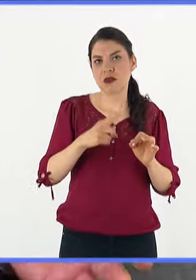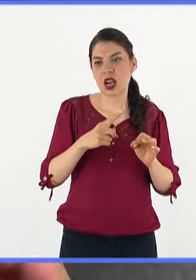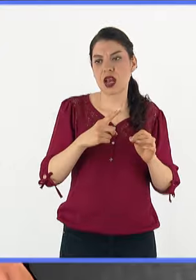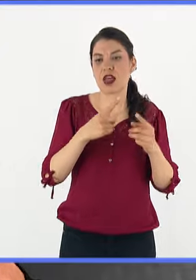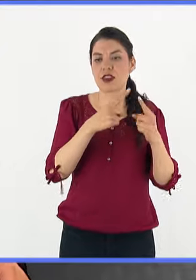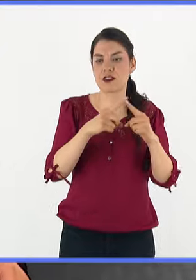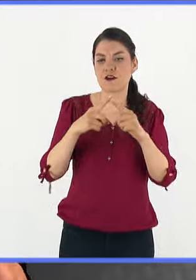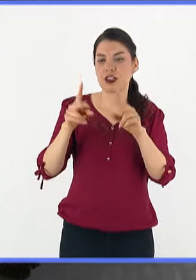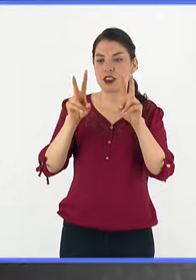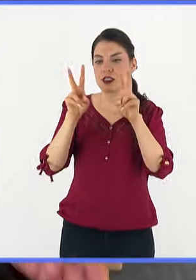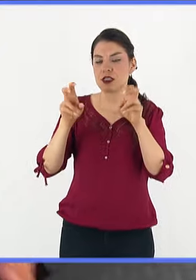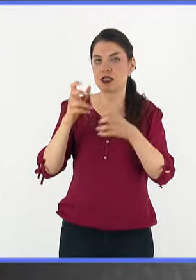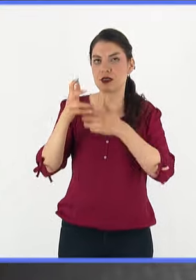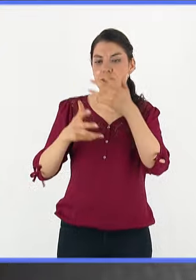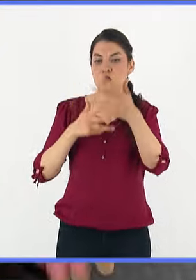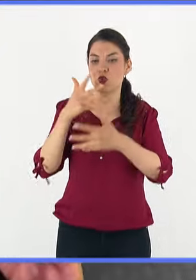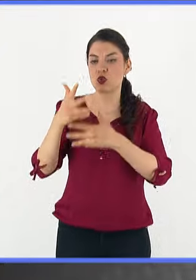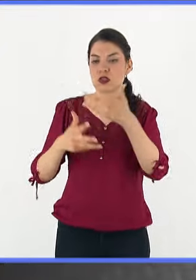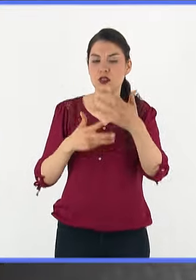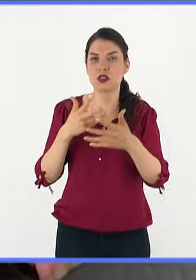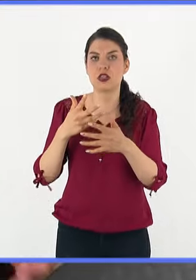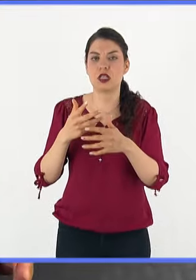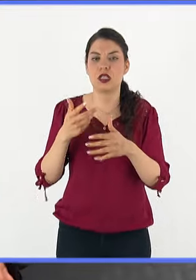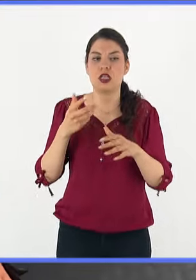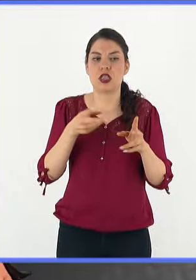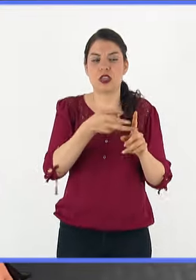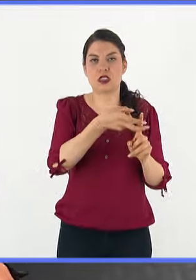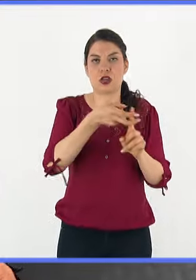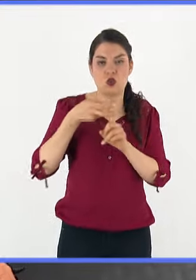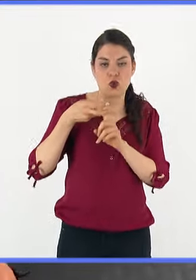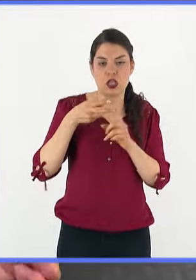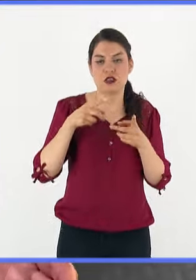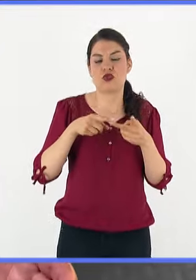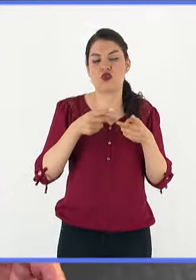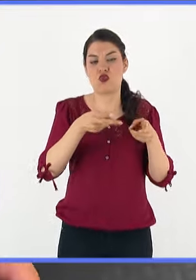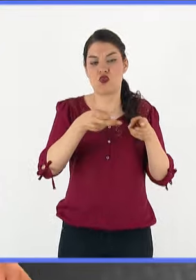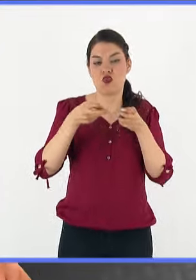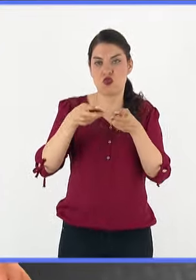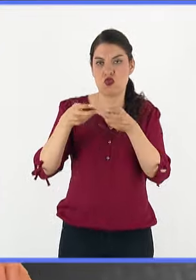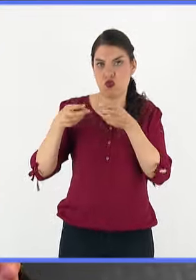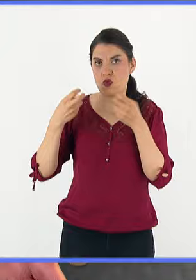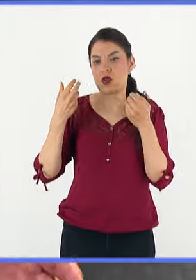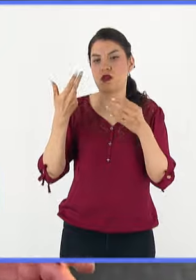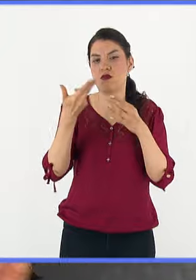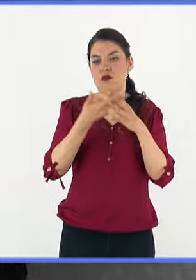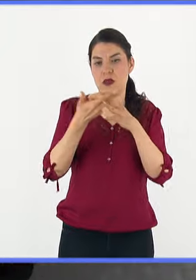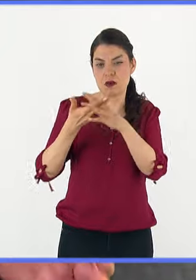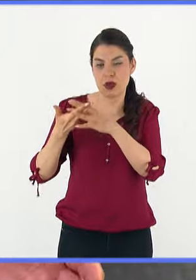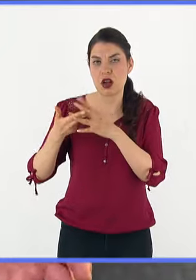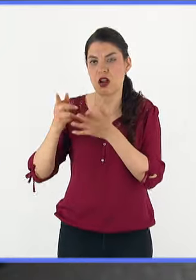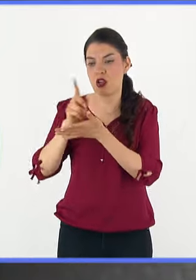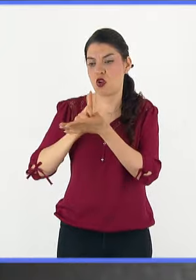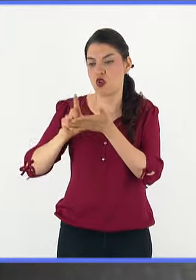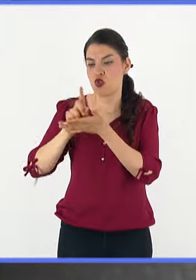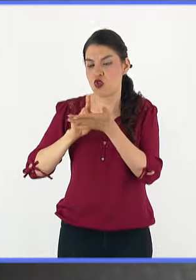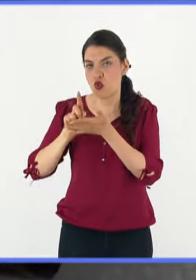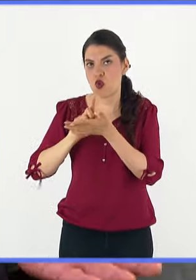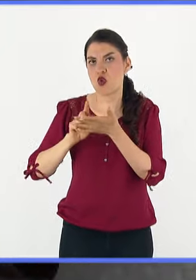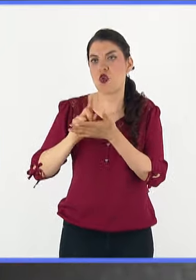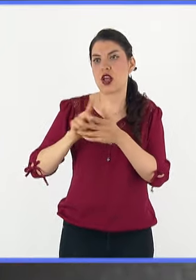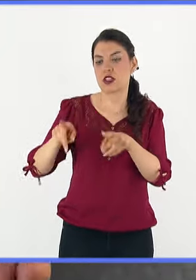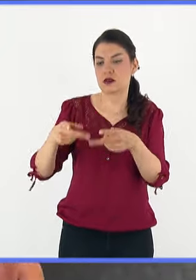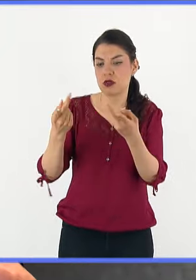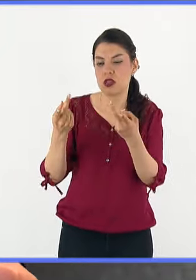violencia criminal por ejemplo secuestro extorsión cobro de piso eh desde luego los homicidios el tráfico de drogas de armas el